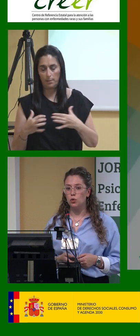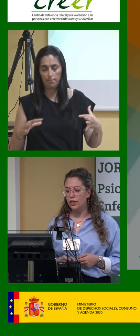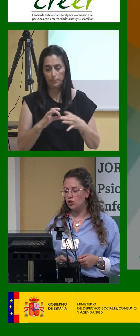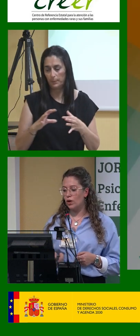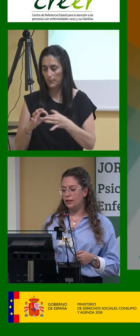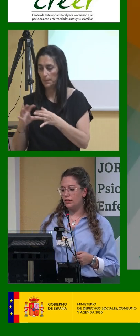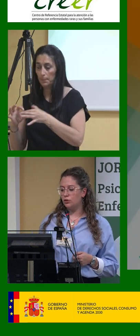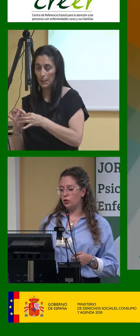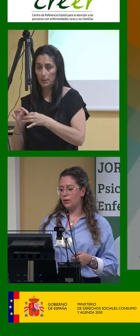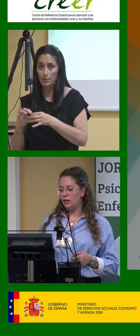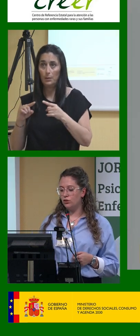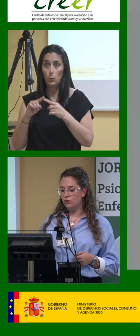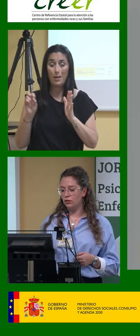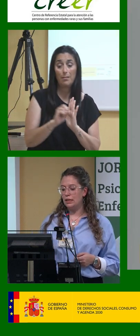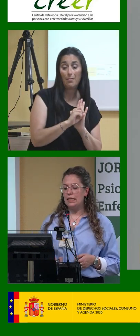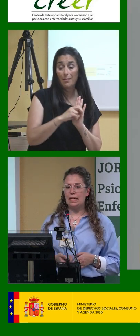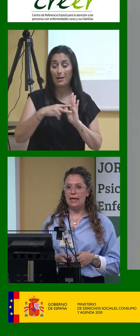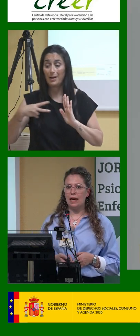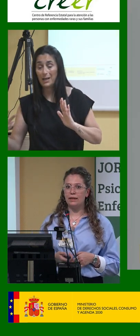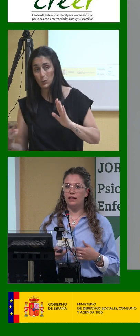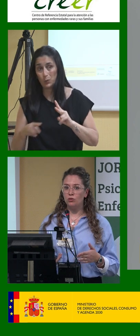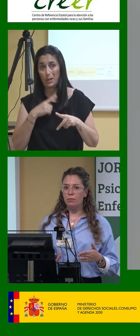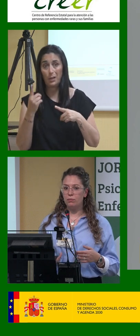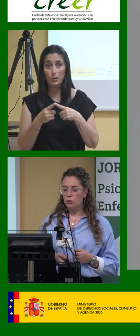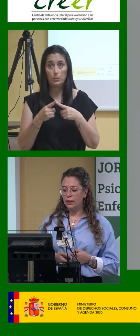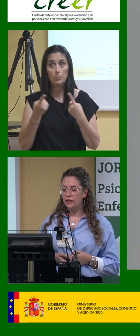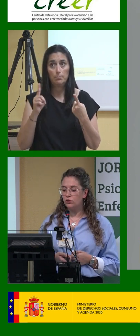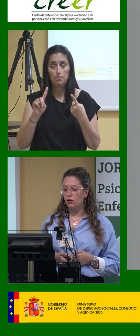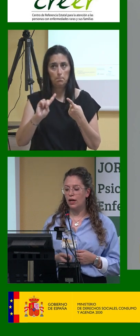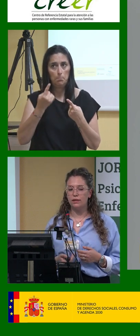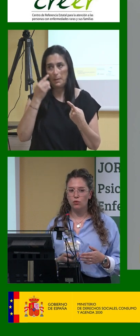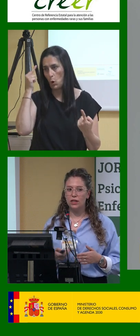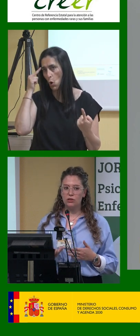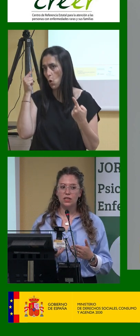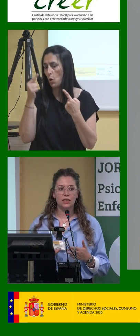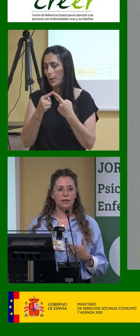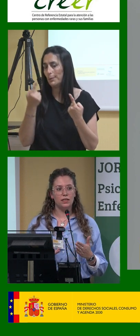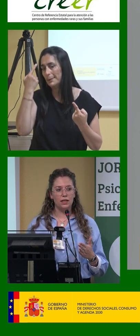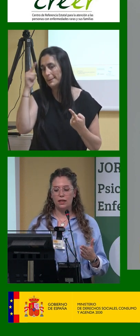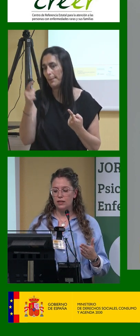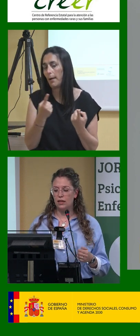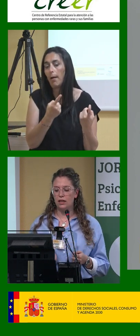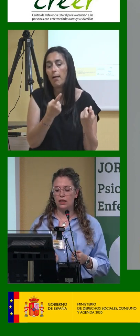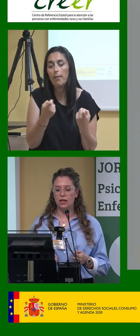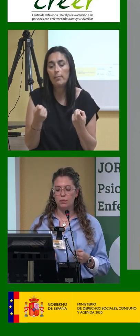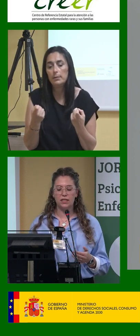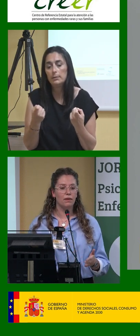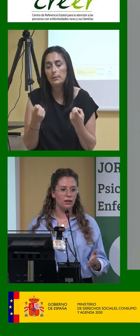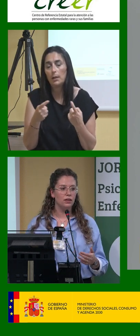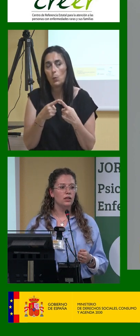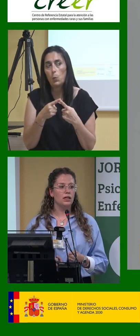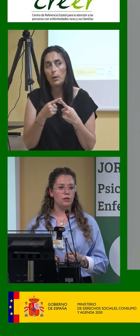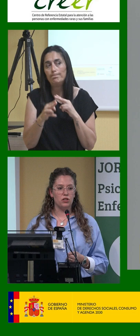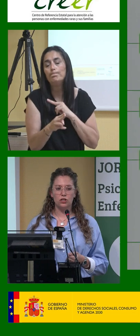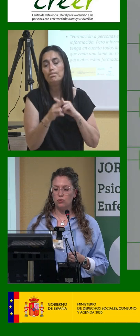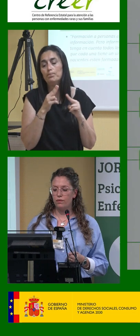Respecto a los resultados cualitativos obtenidos, atendiendo al primer objetivo de localizar cuáles son esas necesidades que